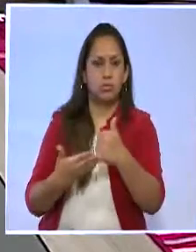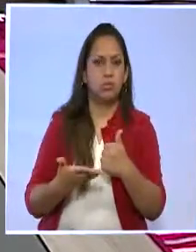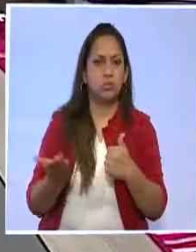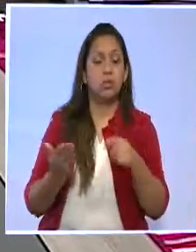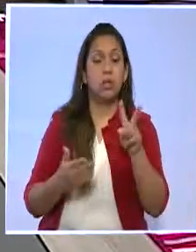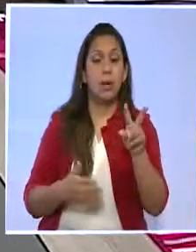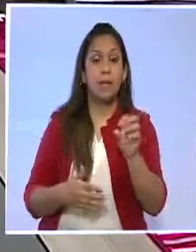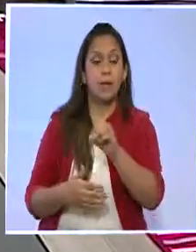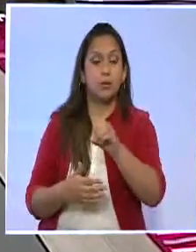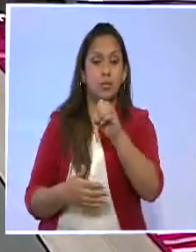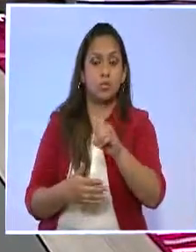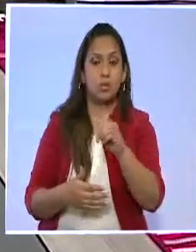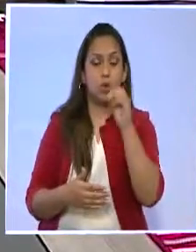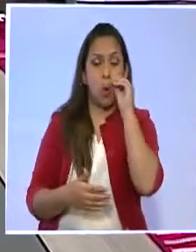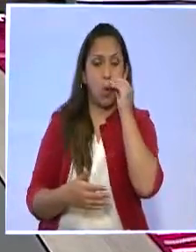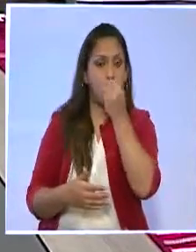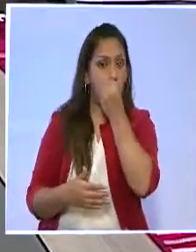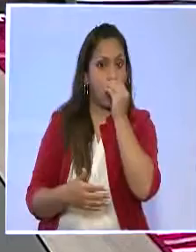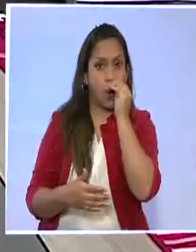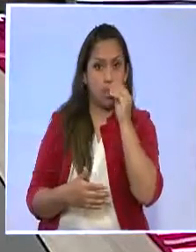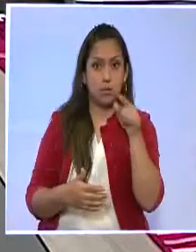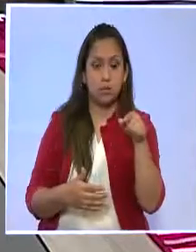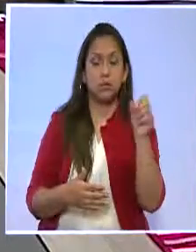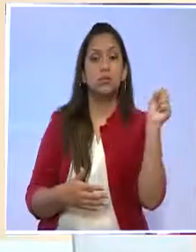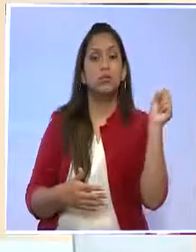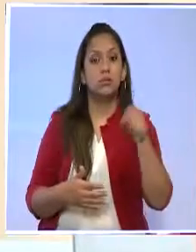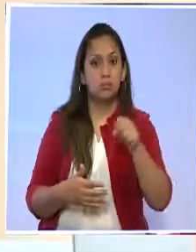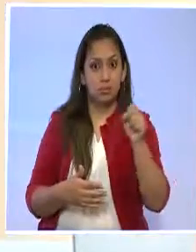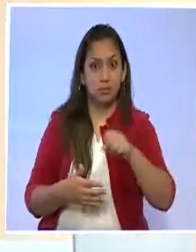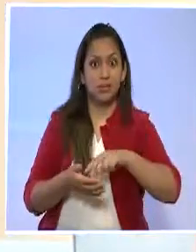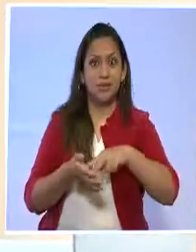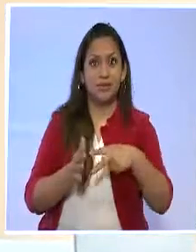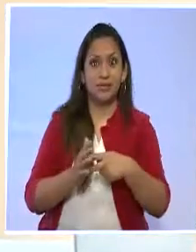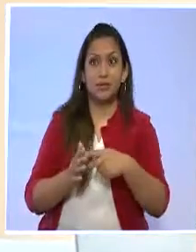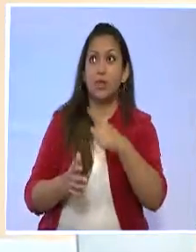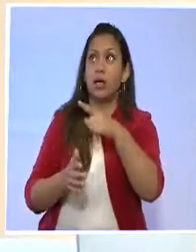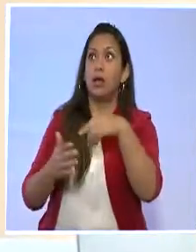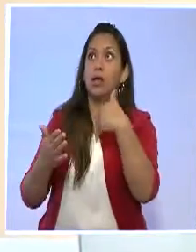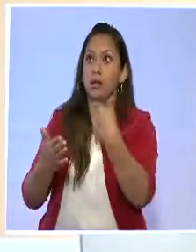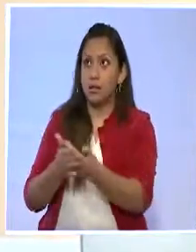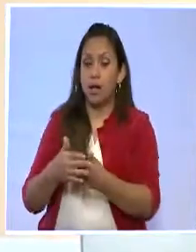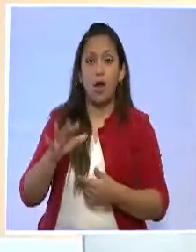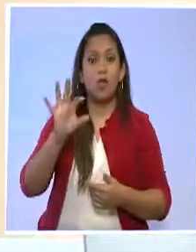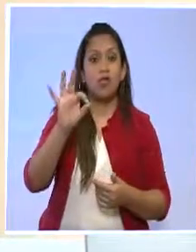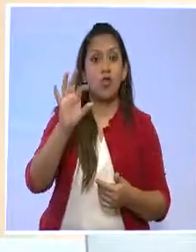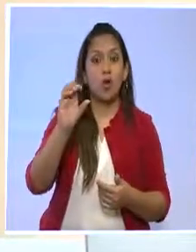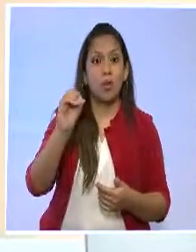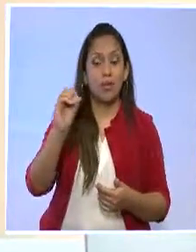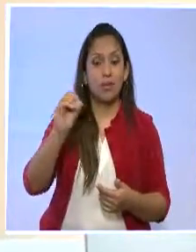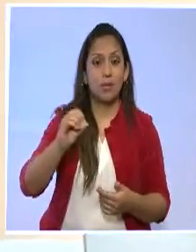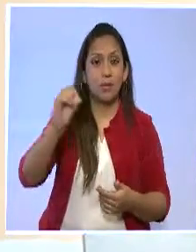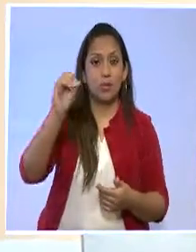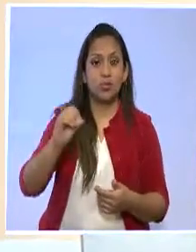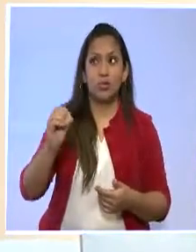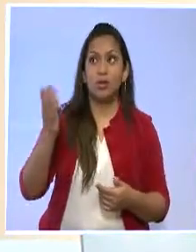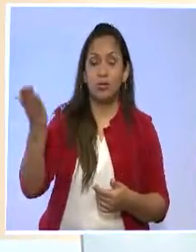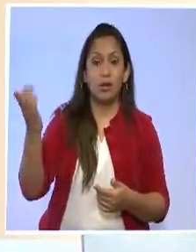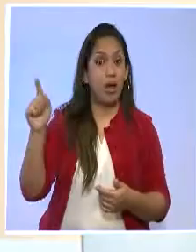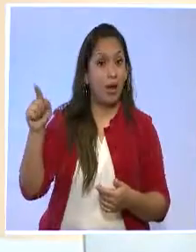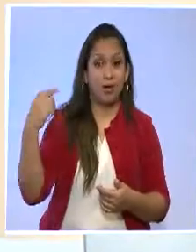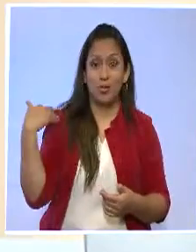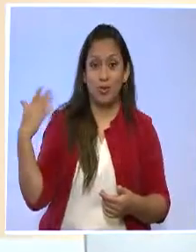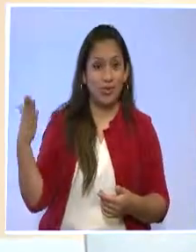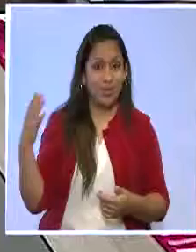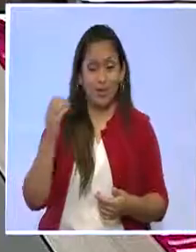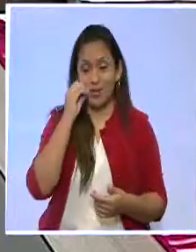95 por ciento de la presencia de flores en rusia es una cosa que es muy muy interesante y que yo creo que a eso debemos darle